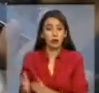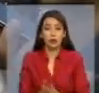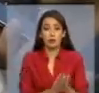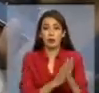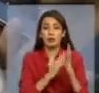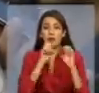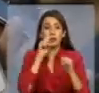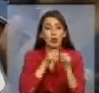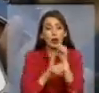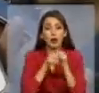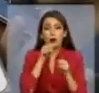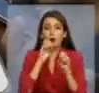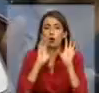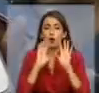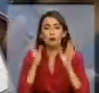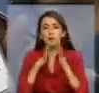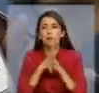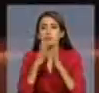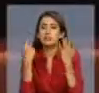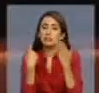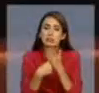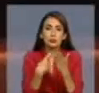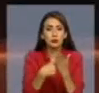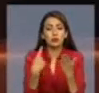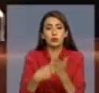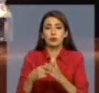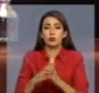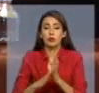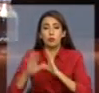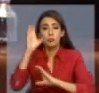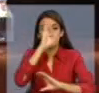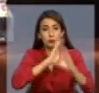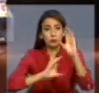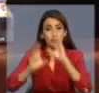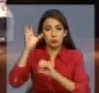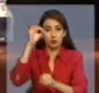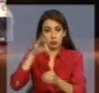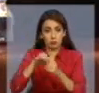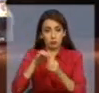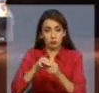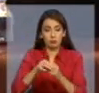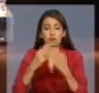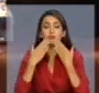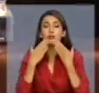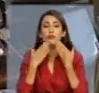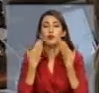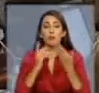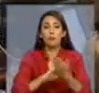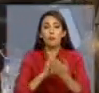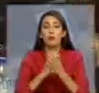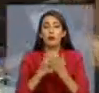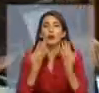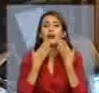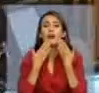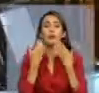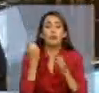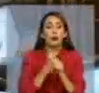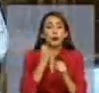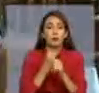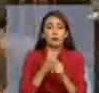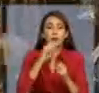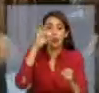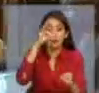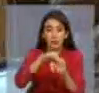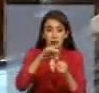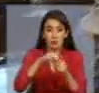rompimiento, ni mucho menos buscar votos. Y ese es un tema clave, pues esto determinará cómo quedan las fuerzas y con cuántos votos se cuenta para